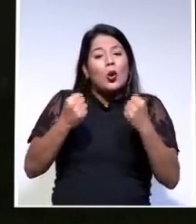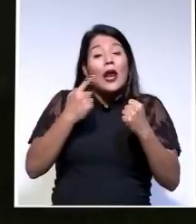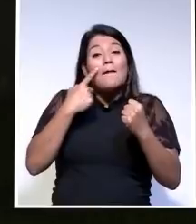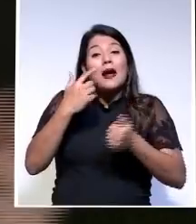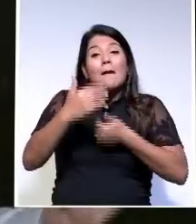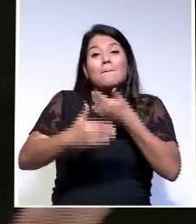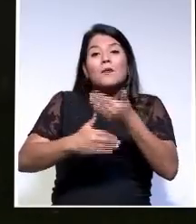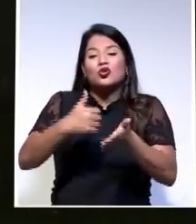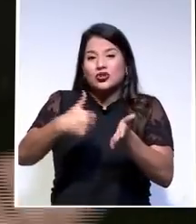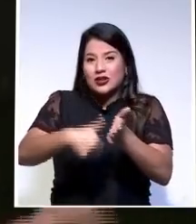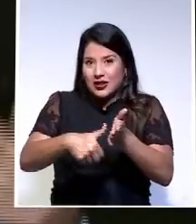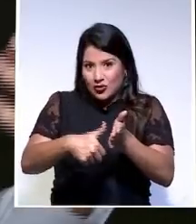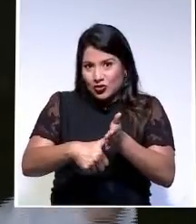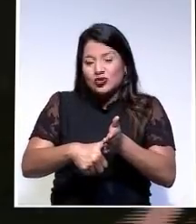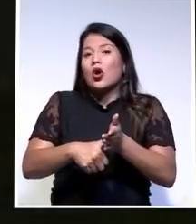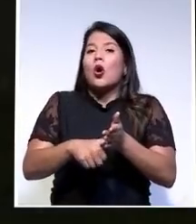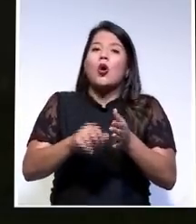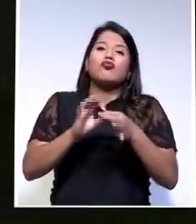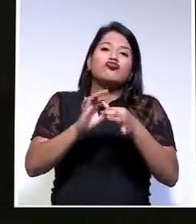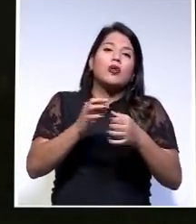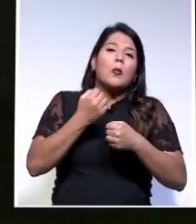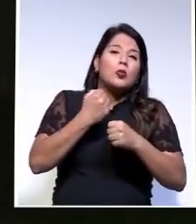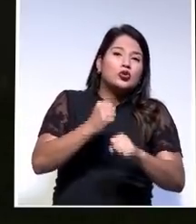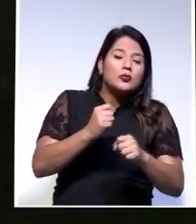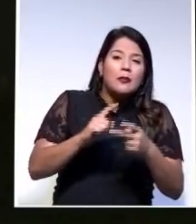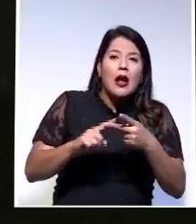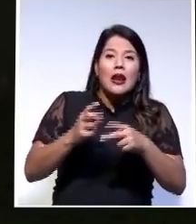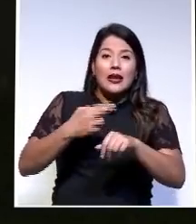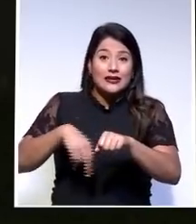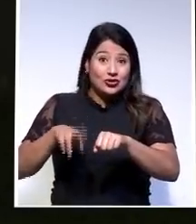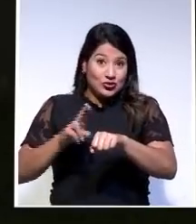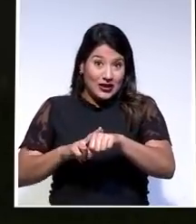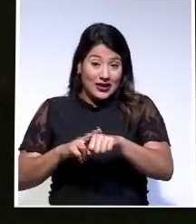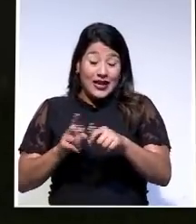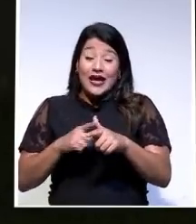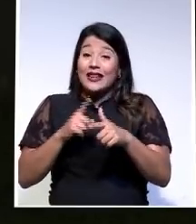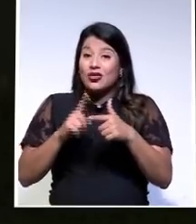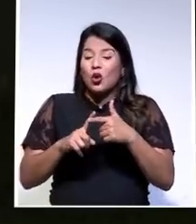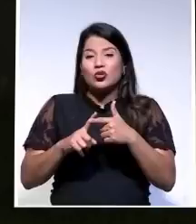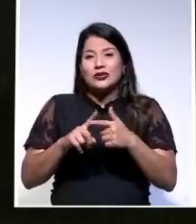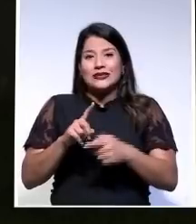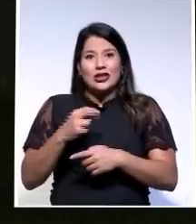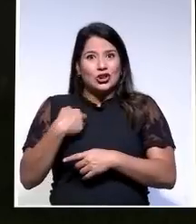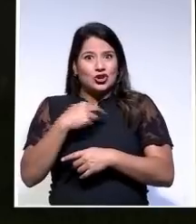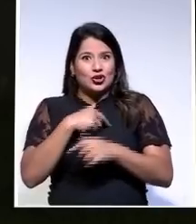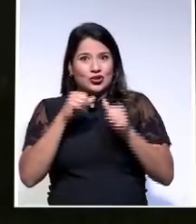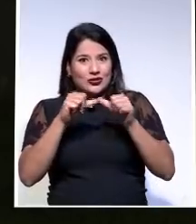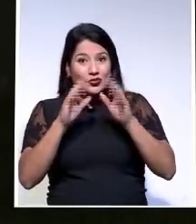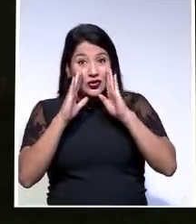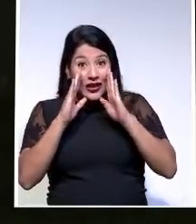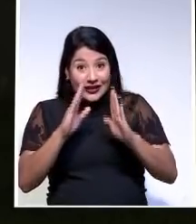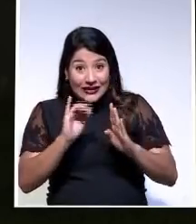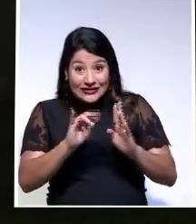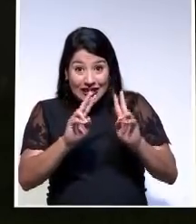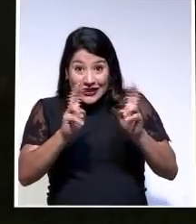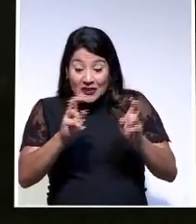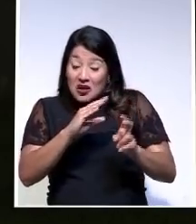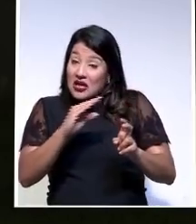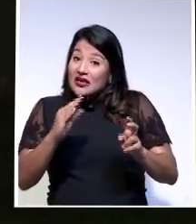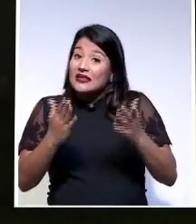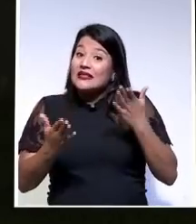elecciones pues de diferente tipo, municipales, las nacionales. Así que bueno, es algo que estaremos pendientes y que evidentemente podría tener